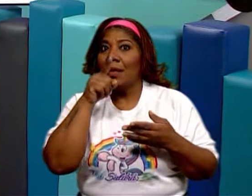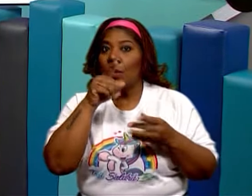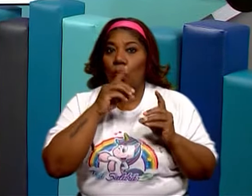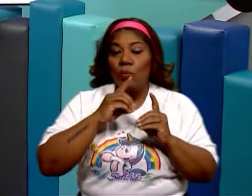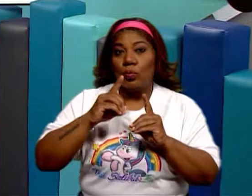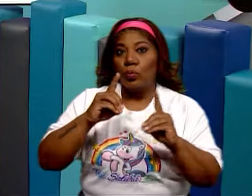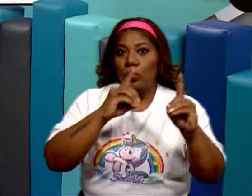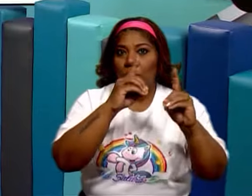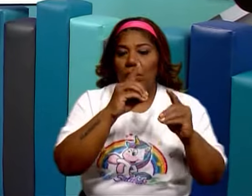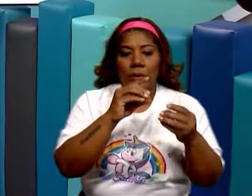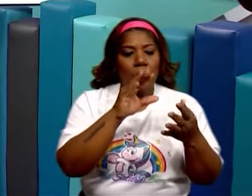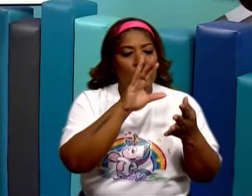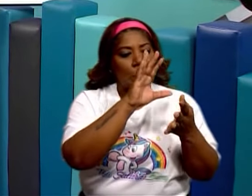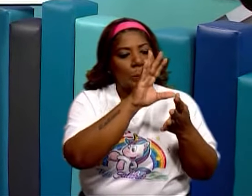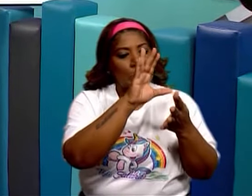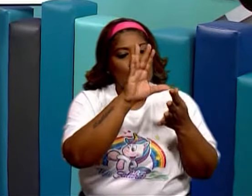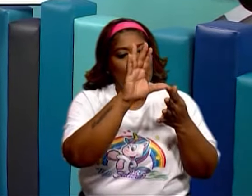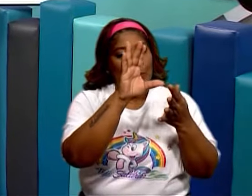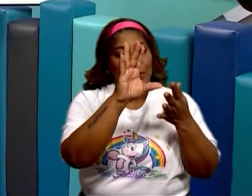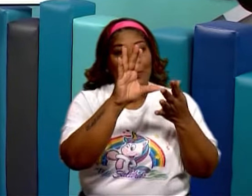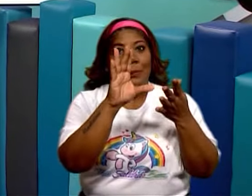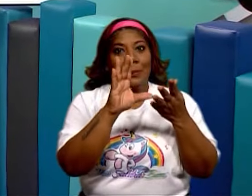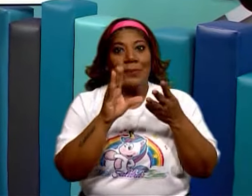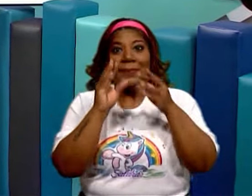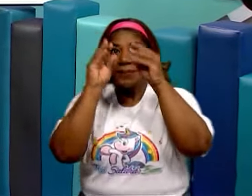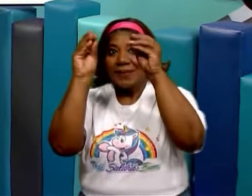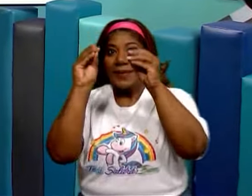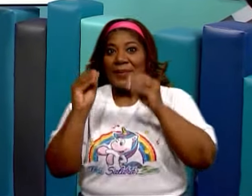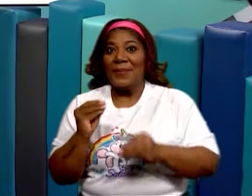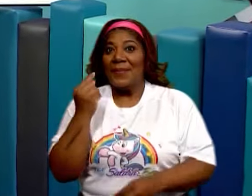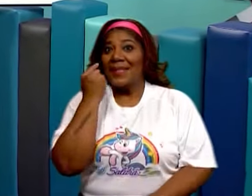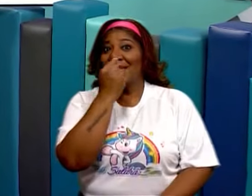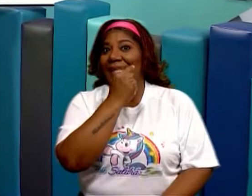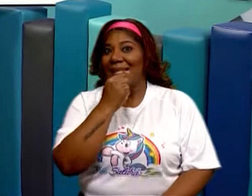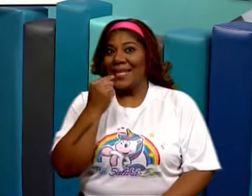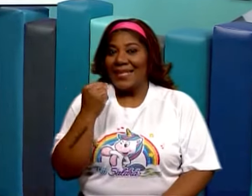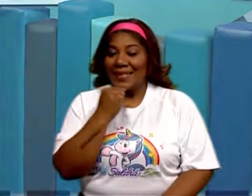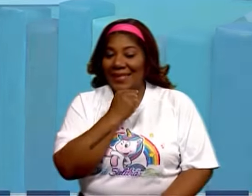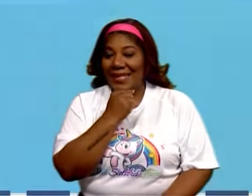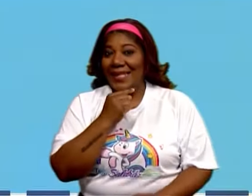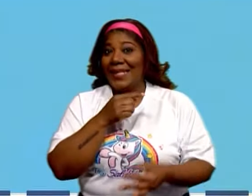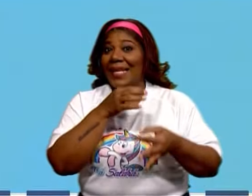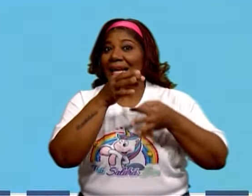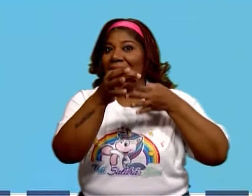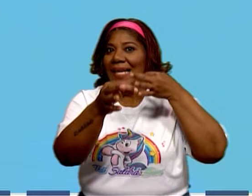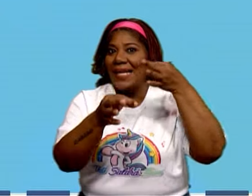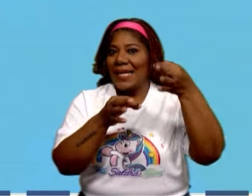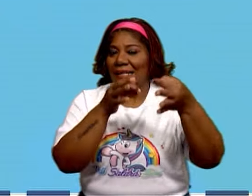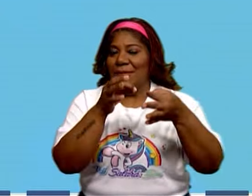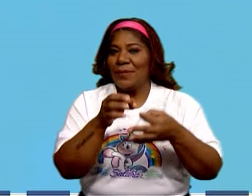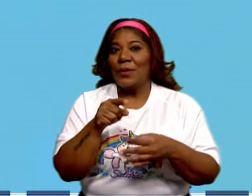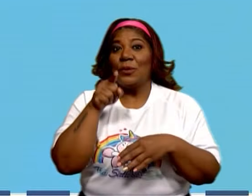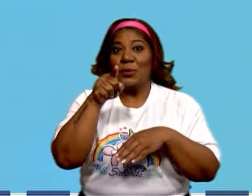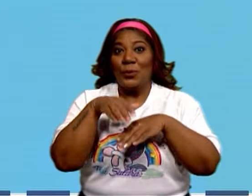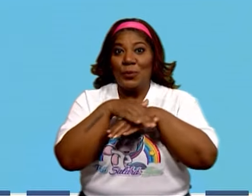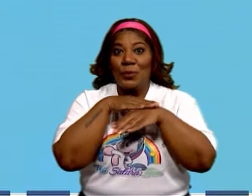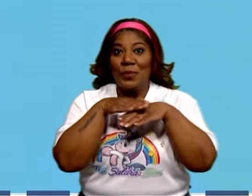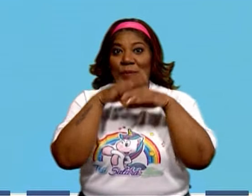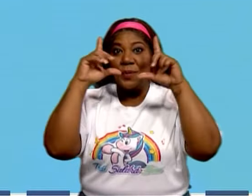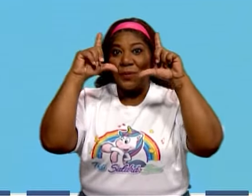escuchado nuestras clases con la maestra Zaira. Bien, antes de iniciar, vamos a tomarle una captura de